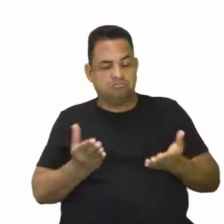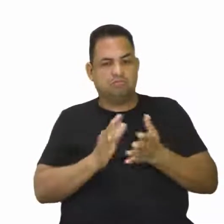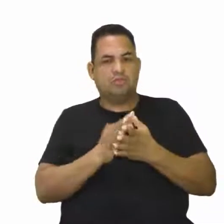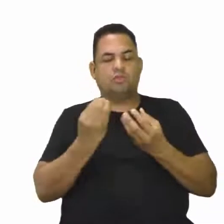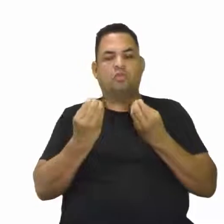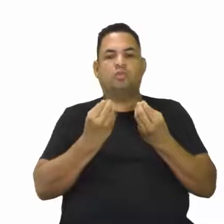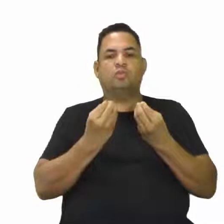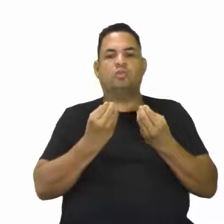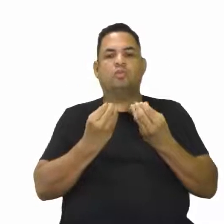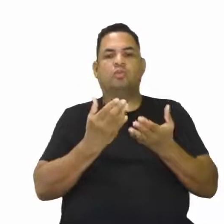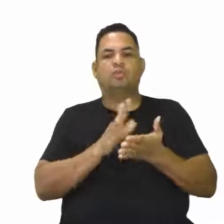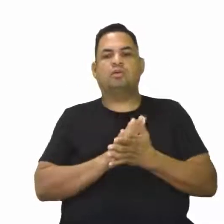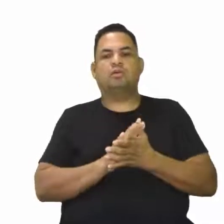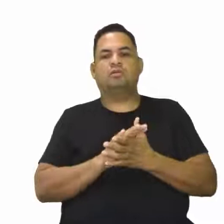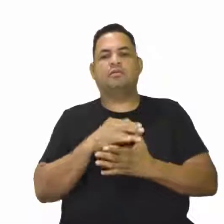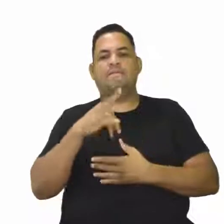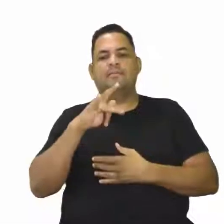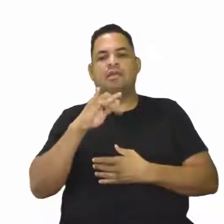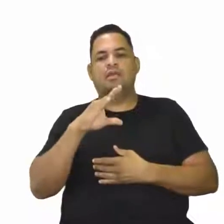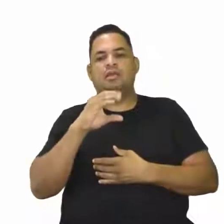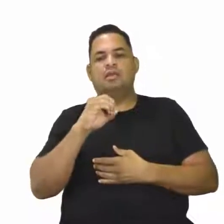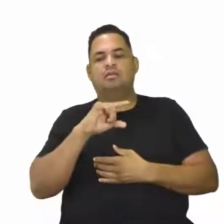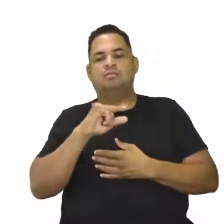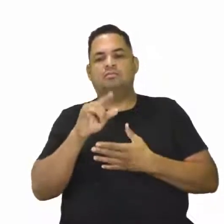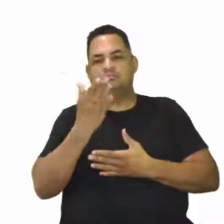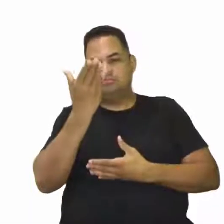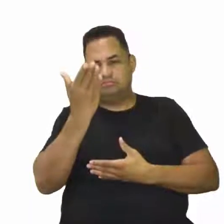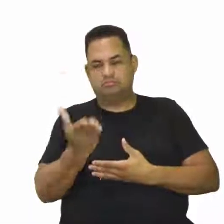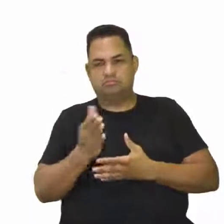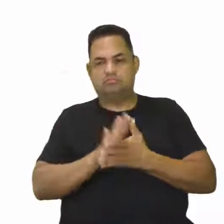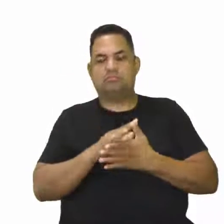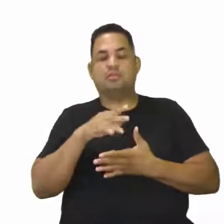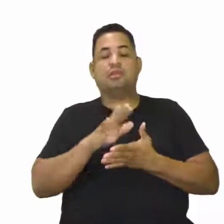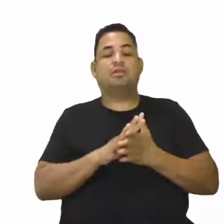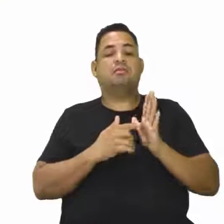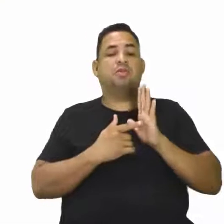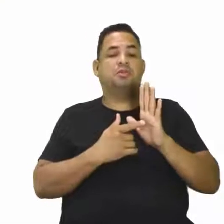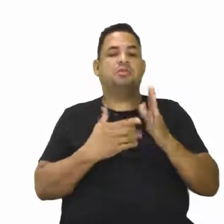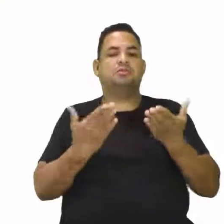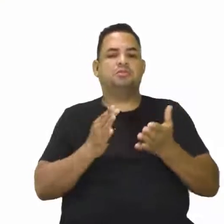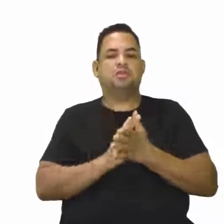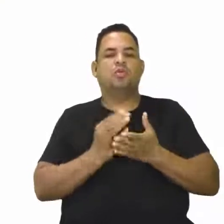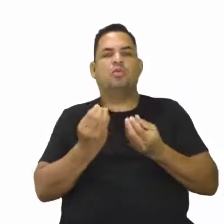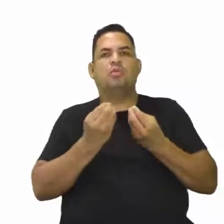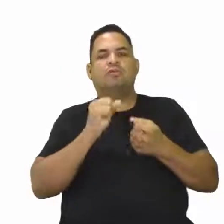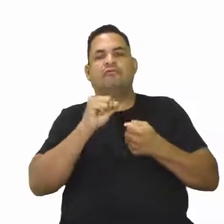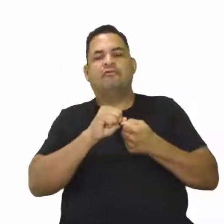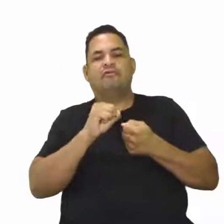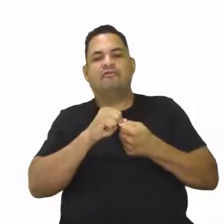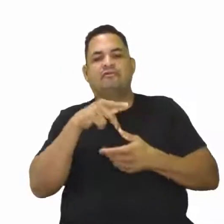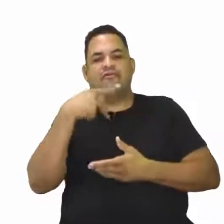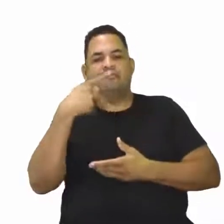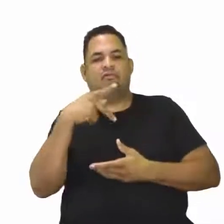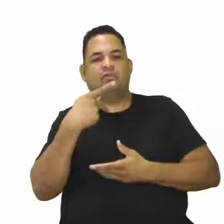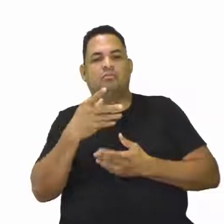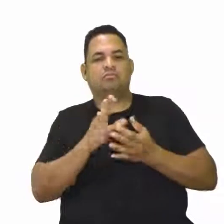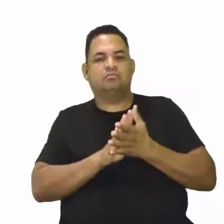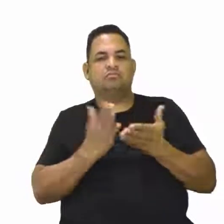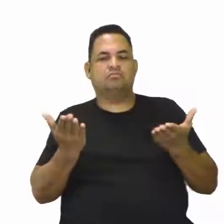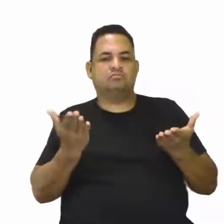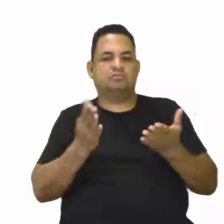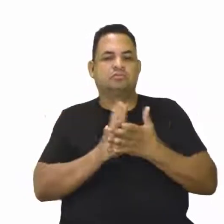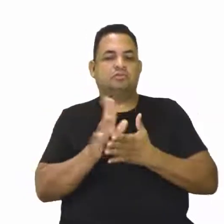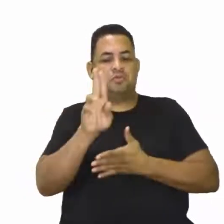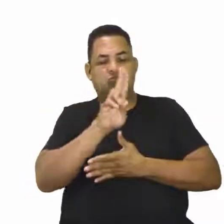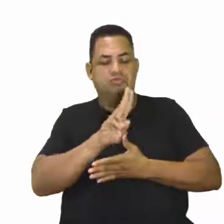como era o peão, né? Então ele diz como é que ele era feito, ele fala como ele